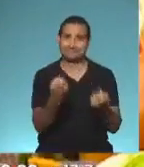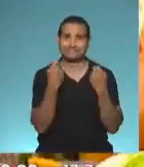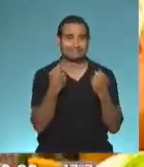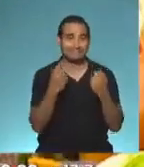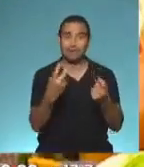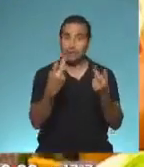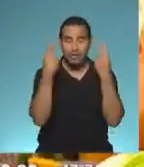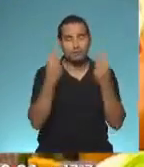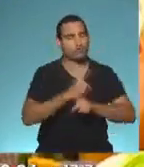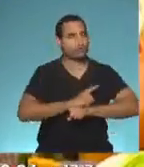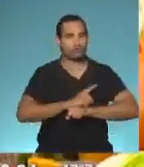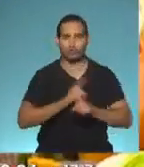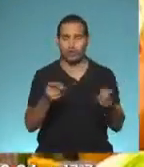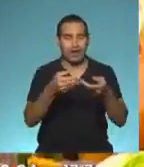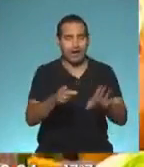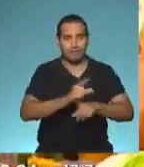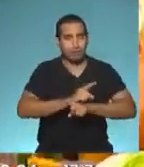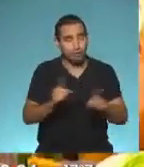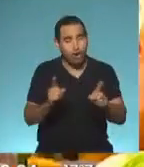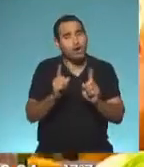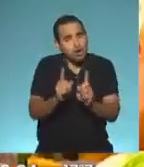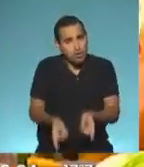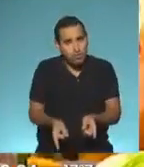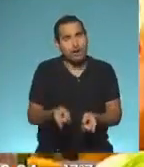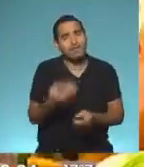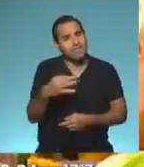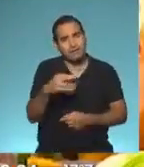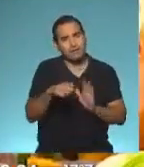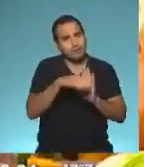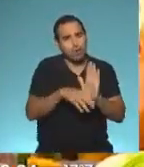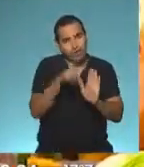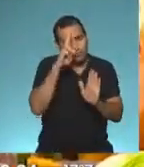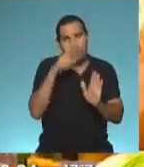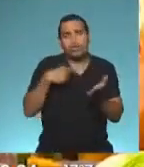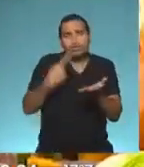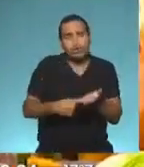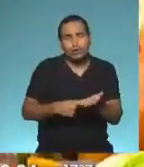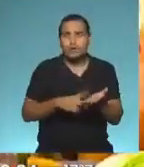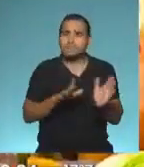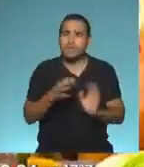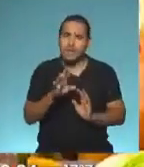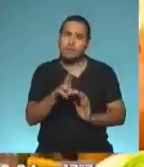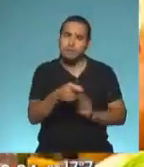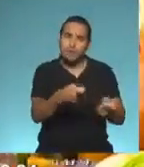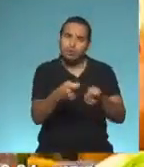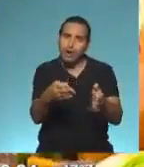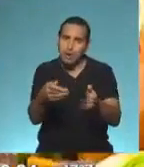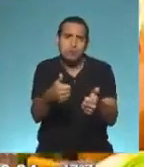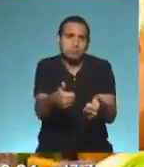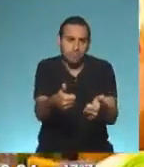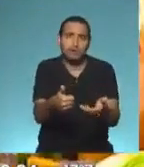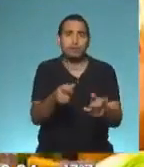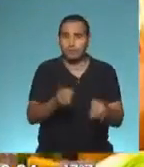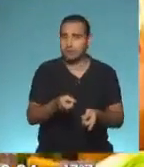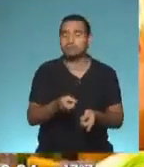esto todavía no va a suceder pero de todas maneras tenemos que ser respetuosos con estas posibilidades comerciales que se nos dan porque ya lo